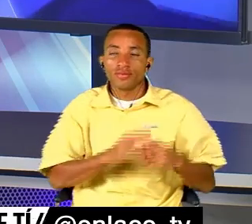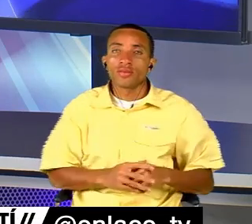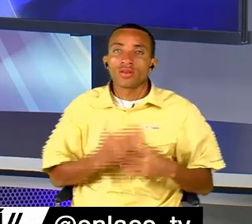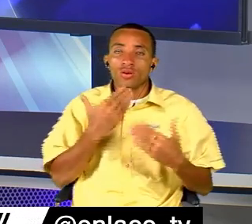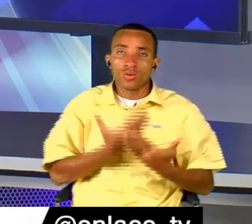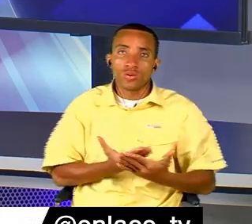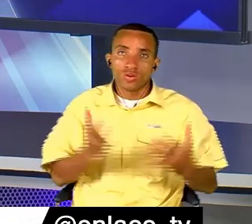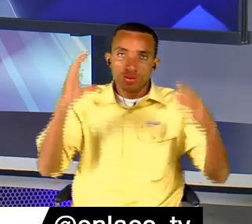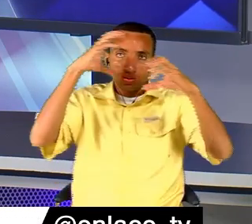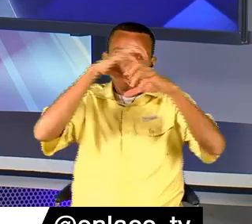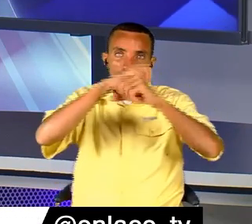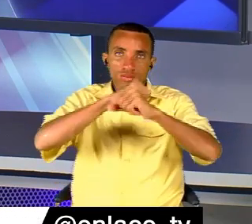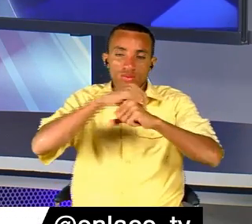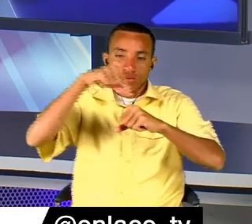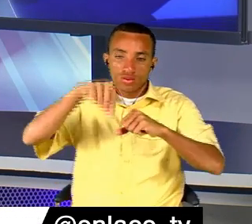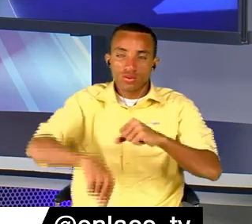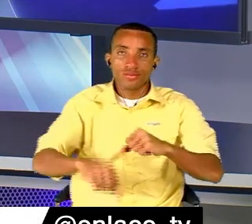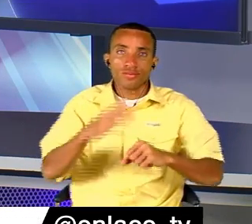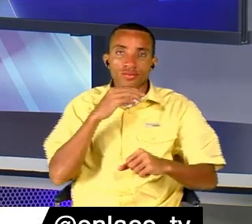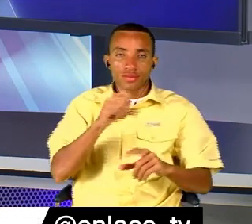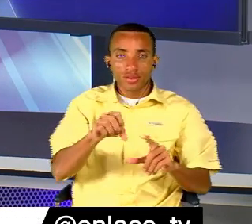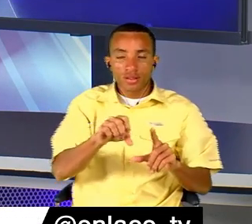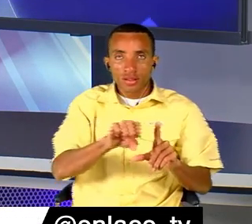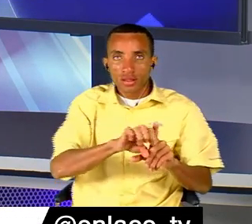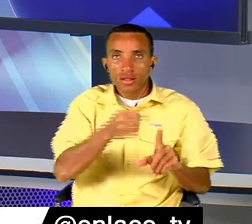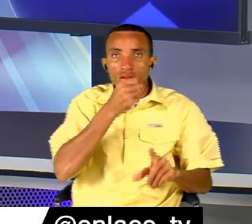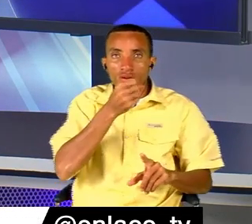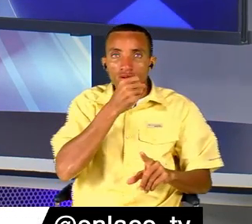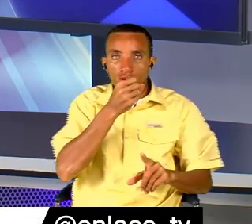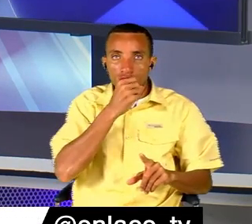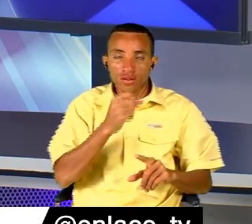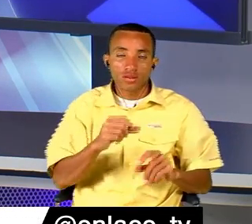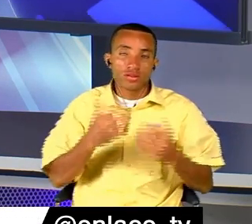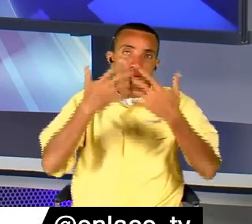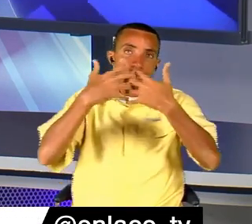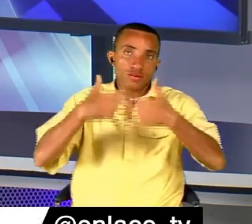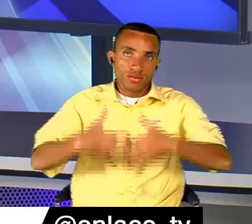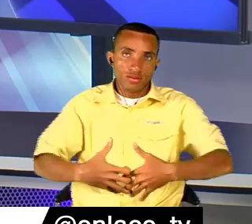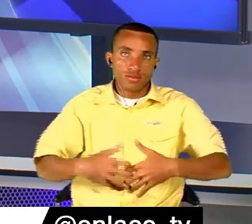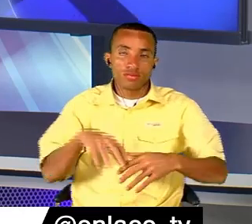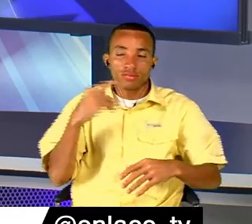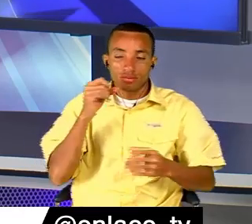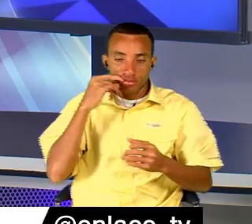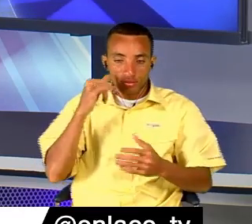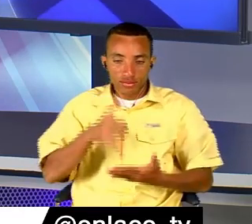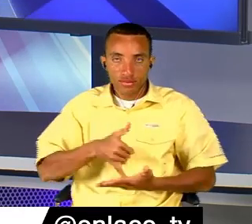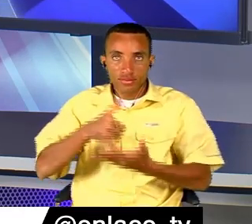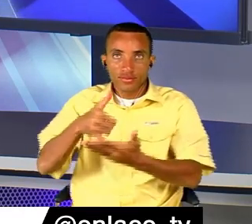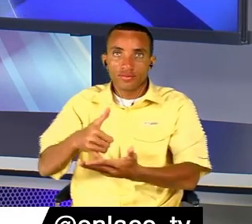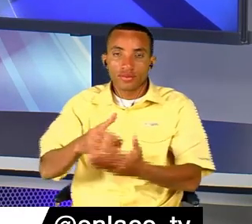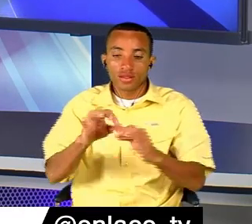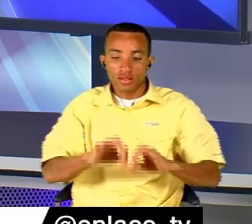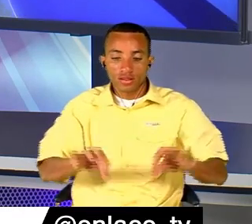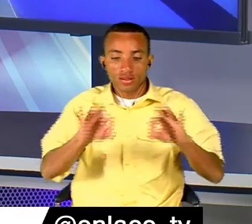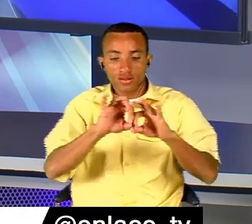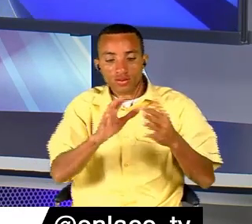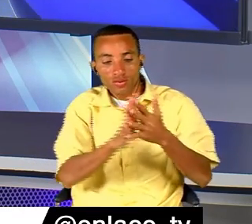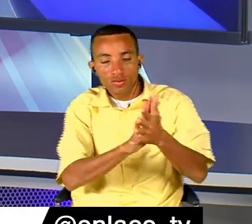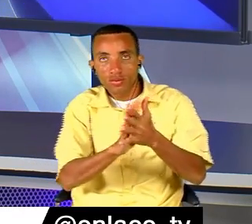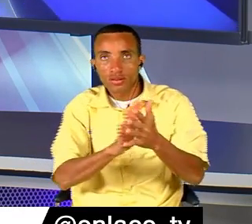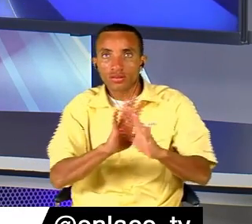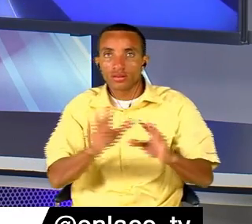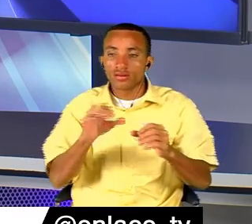donde el magazine Noti Empresa entrega reconocimientos en una nueva versión de los premios Emprendedor. Esta ha sido la información más importante de nuestra ciudad